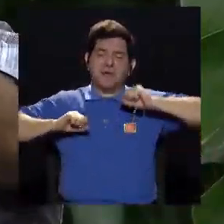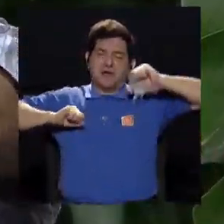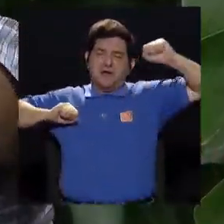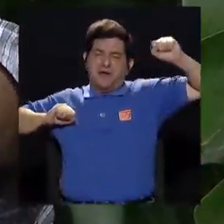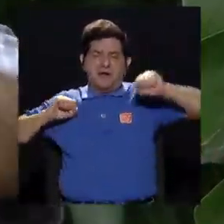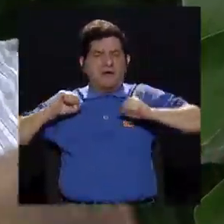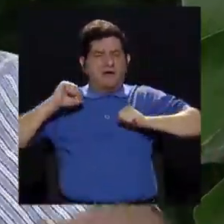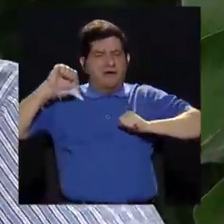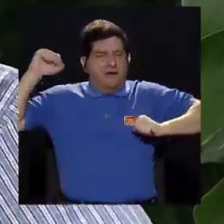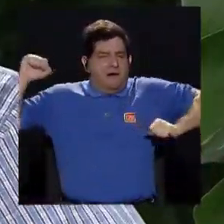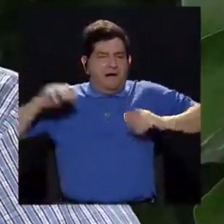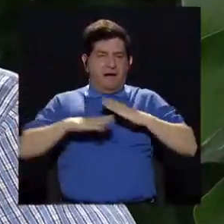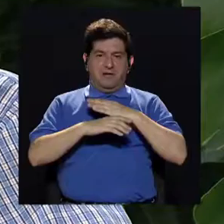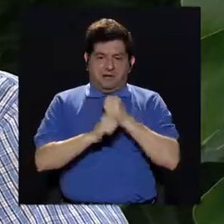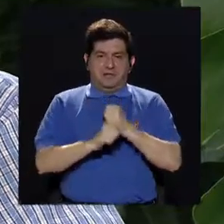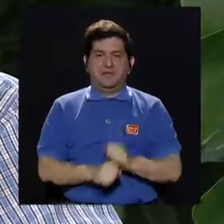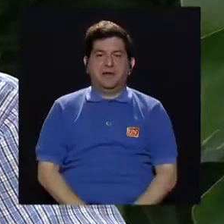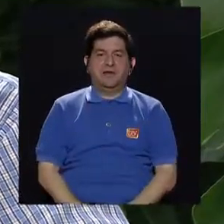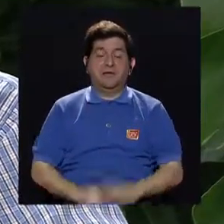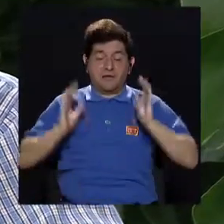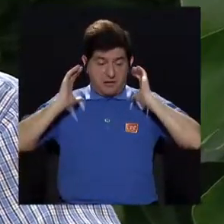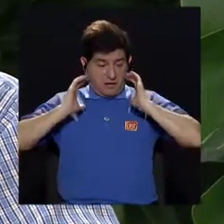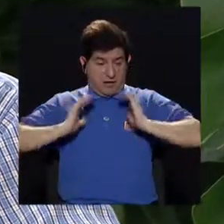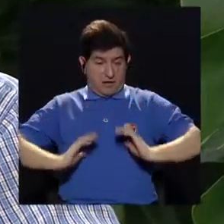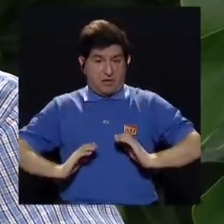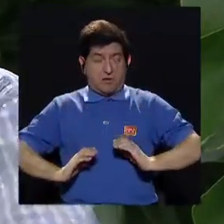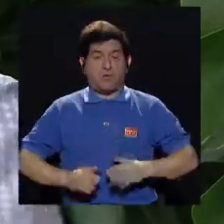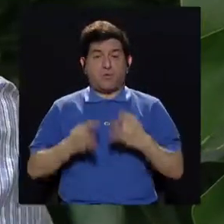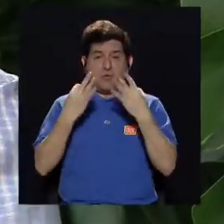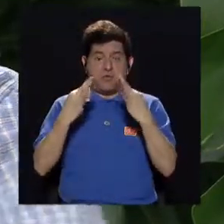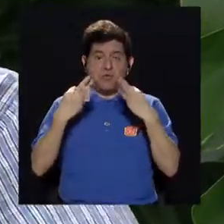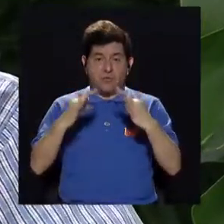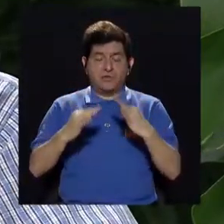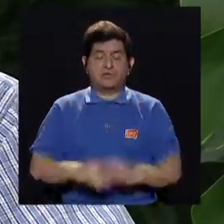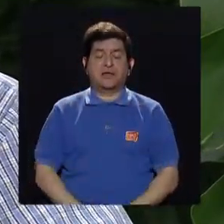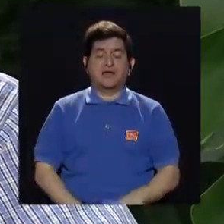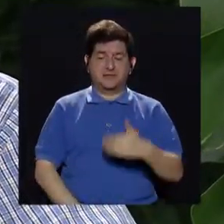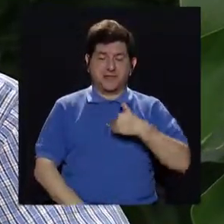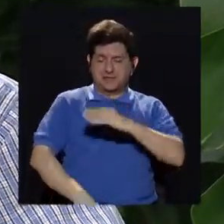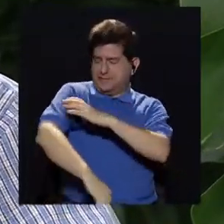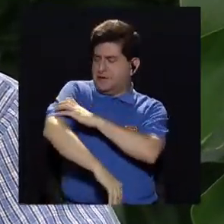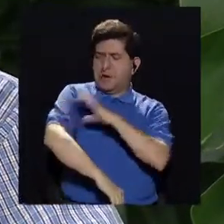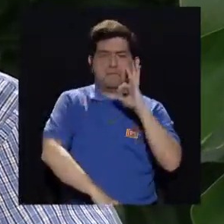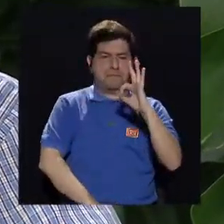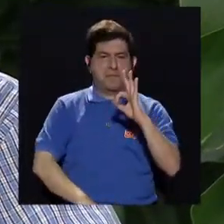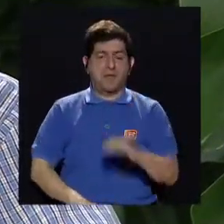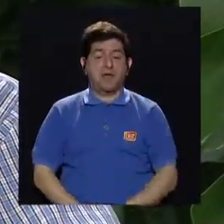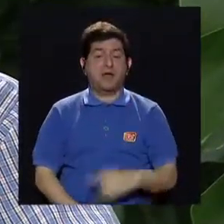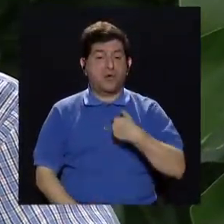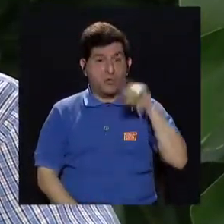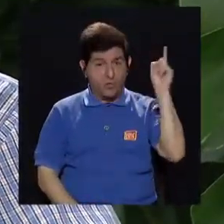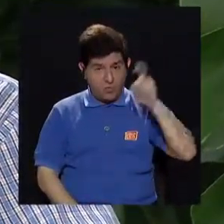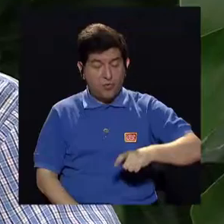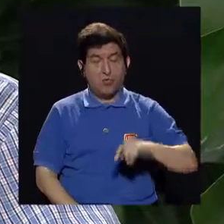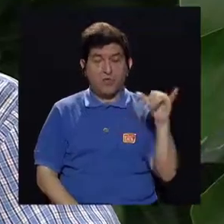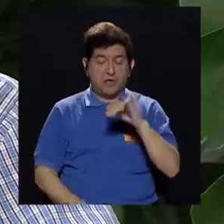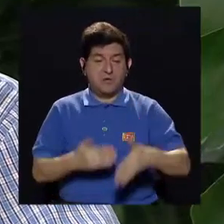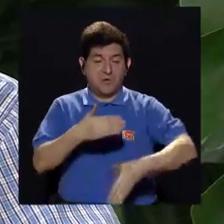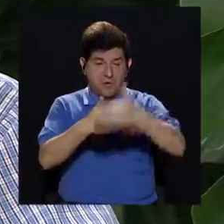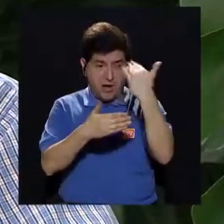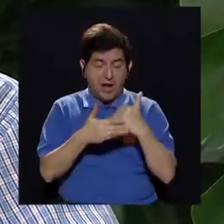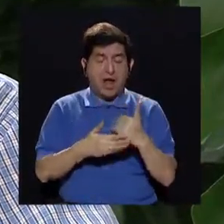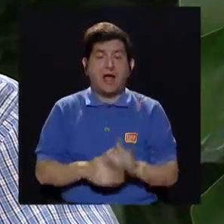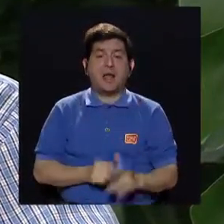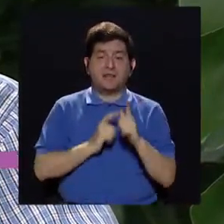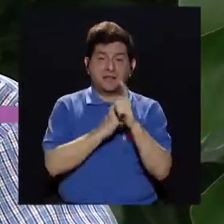esto en la cama, ¿verdad? El cuerpo lo que quiere hacer es como darle tono al músculo antes de levantarse. Eso es lo que uno debería hacer antes de